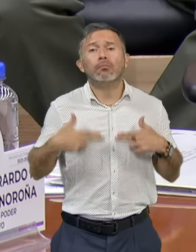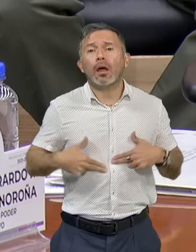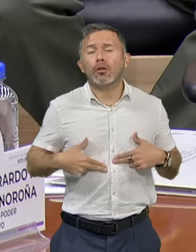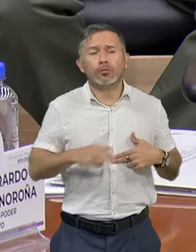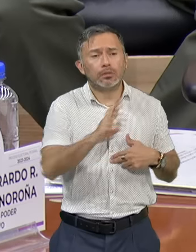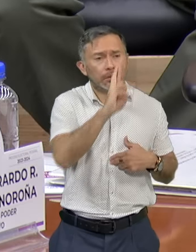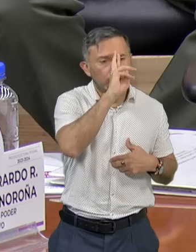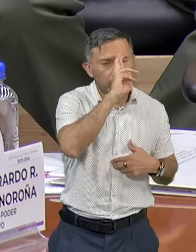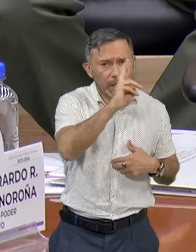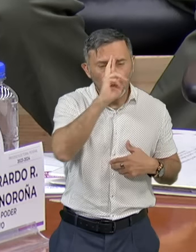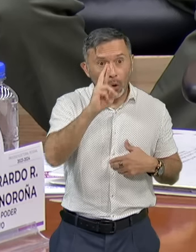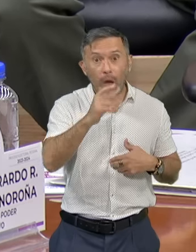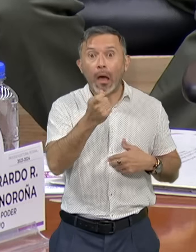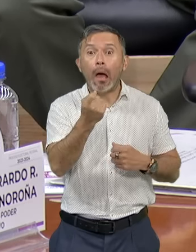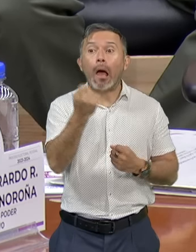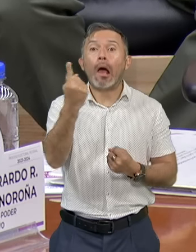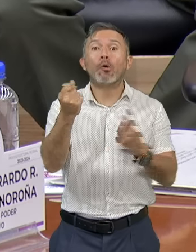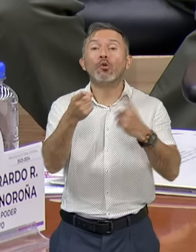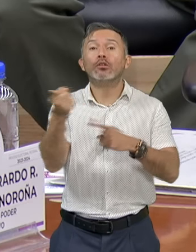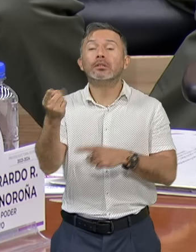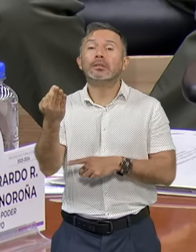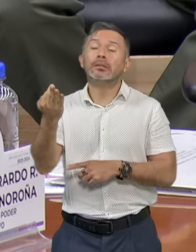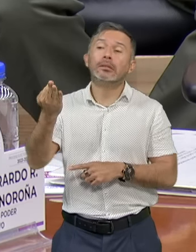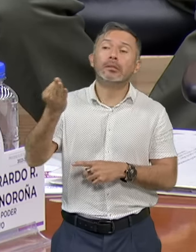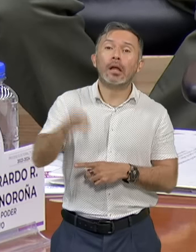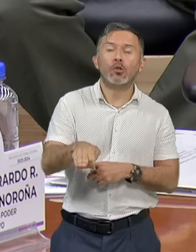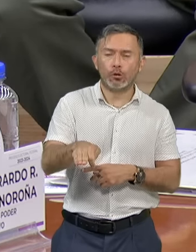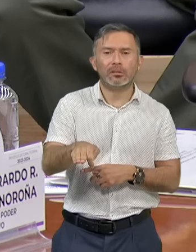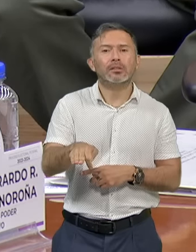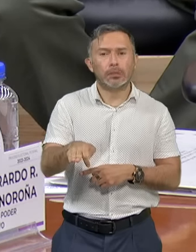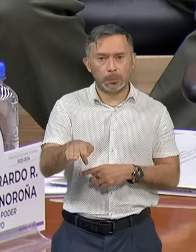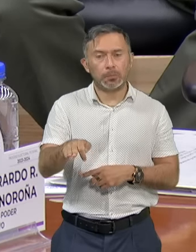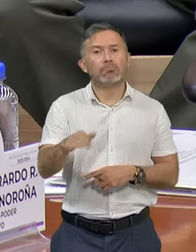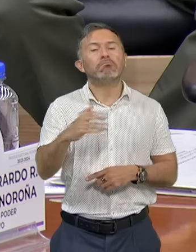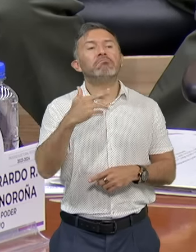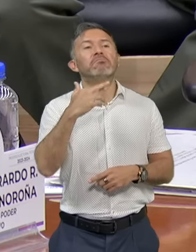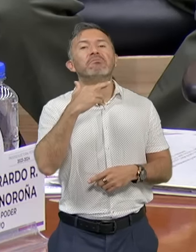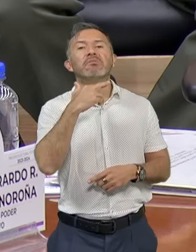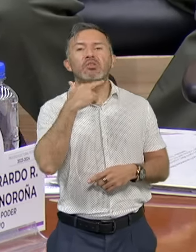a los traidores porque Roma paga Pero desprecia a los